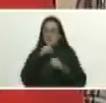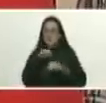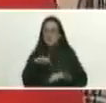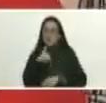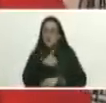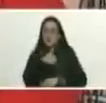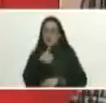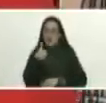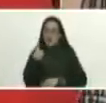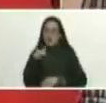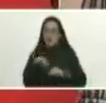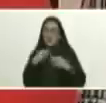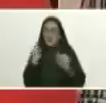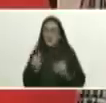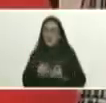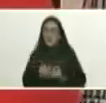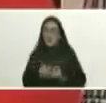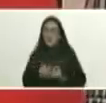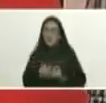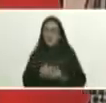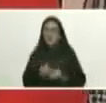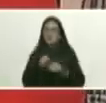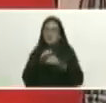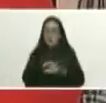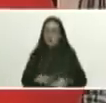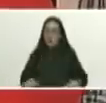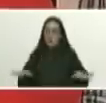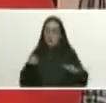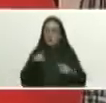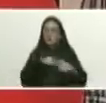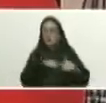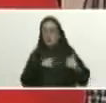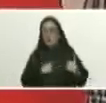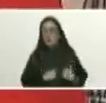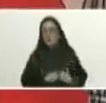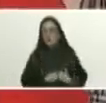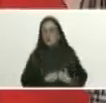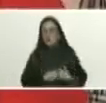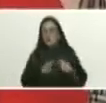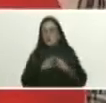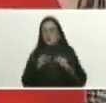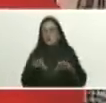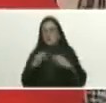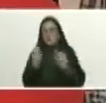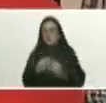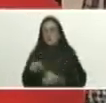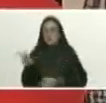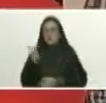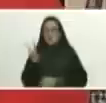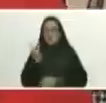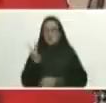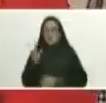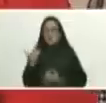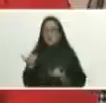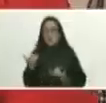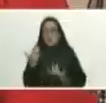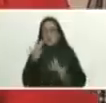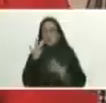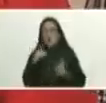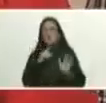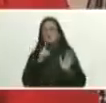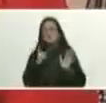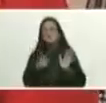cada una de estas familias llegarán pues a usted y a su corazón. Y a toda la familia venezolana cuando hoy ven